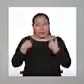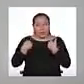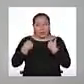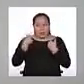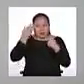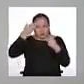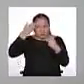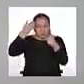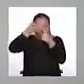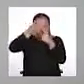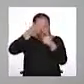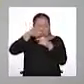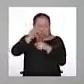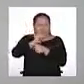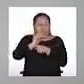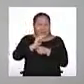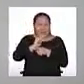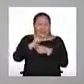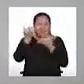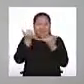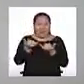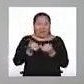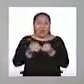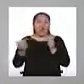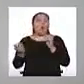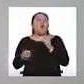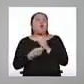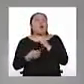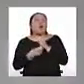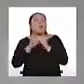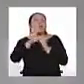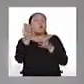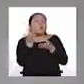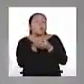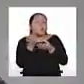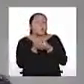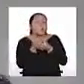y no olviden guardarlo en su portafolio. Es muy importante.